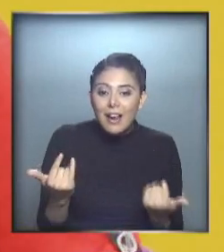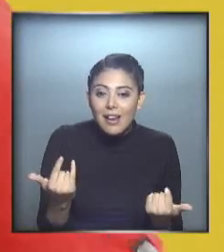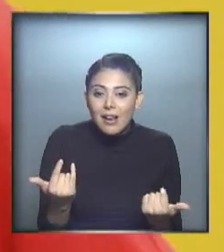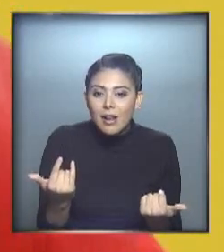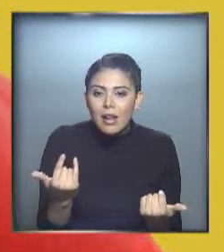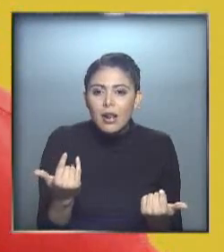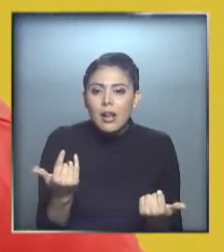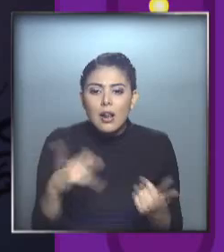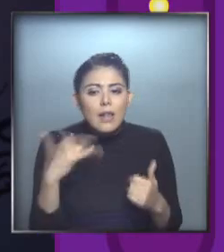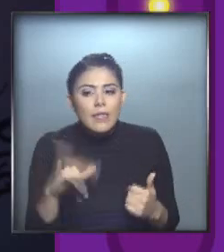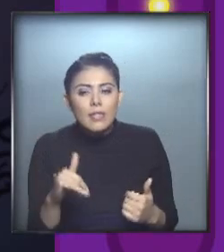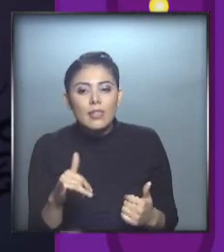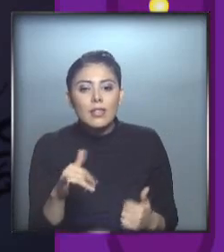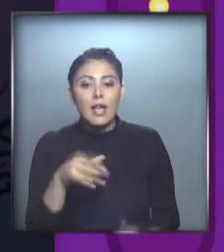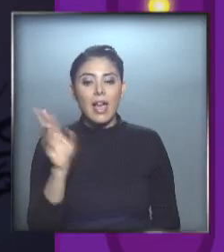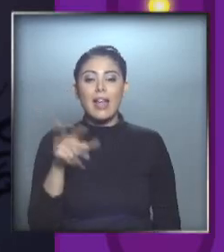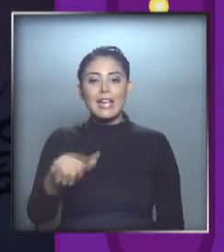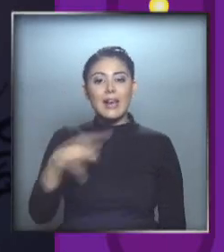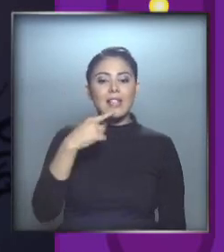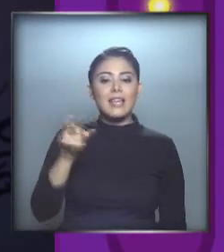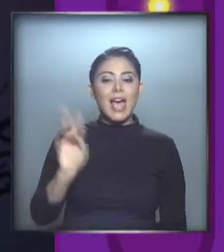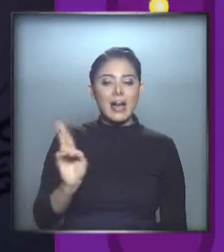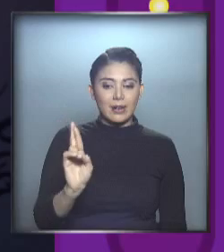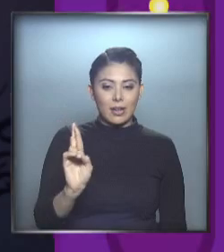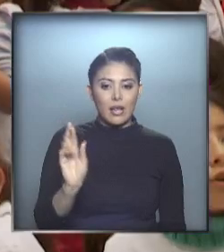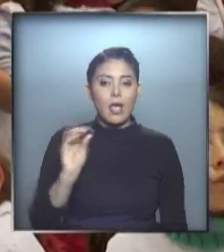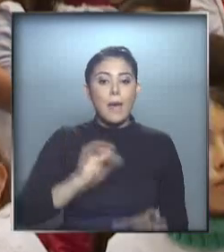La... Uy, ¿qué? R. La R.